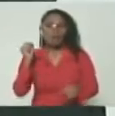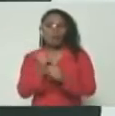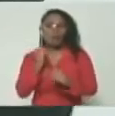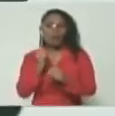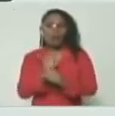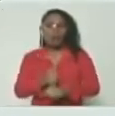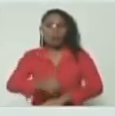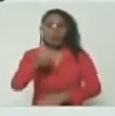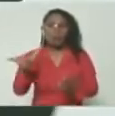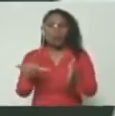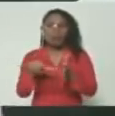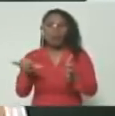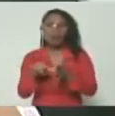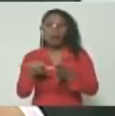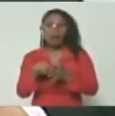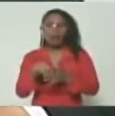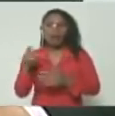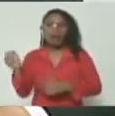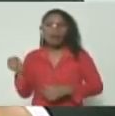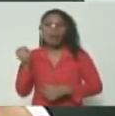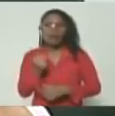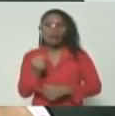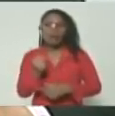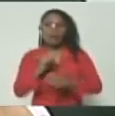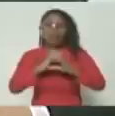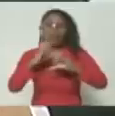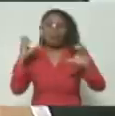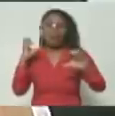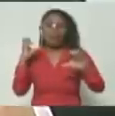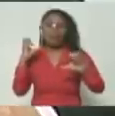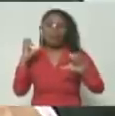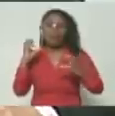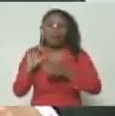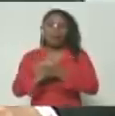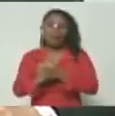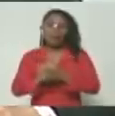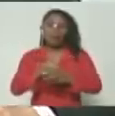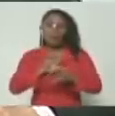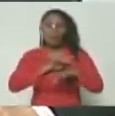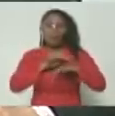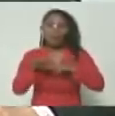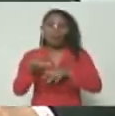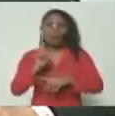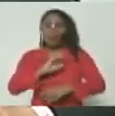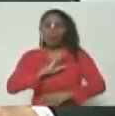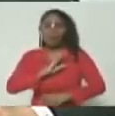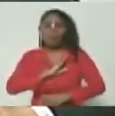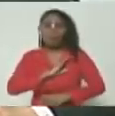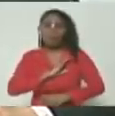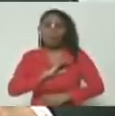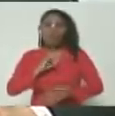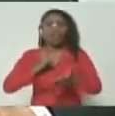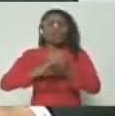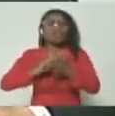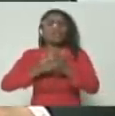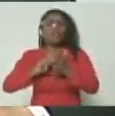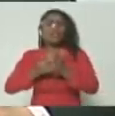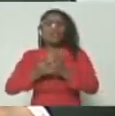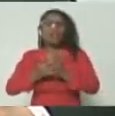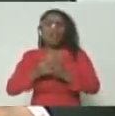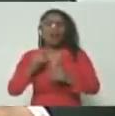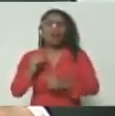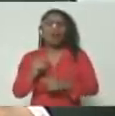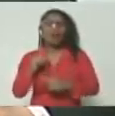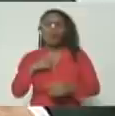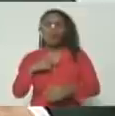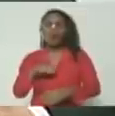cercanos, los que le lleguen aquí con transporte colectivo masivo, no el que llegue en el propio vehículo. ¿Qué significa una alcabala cuando